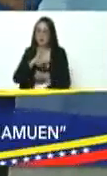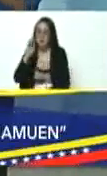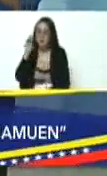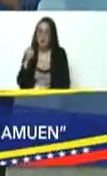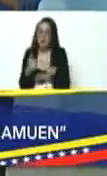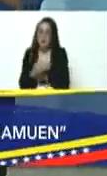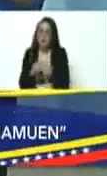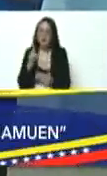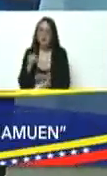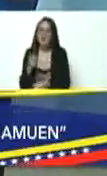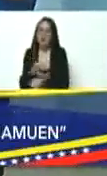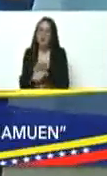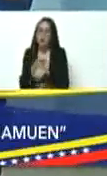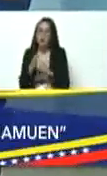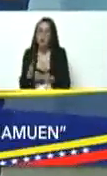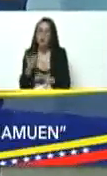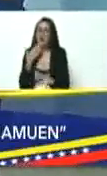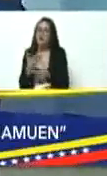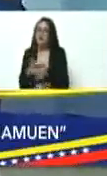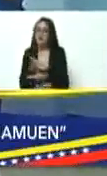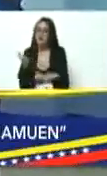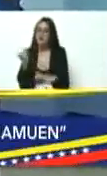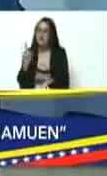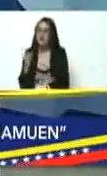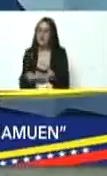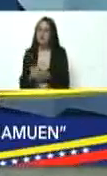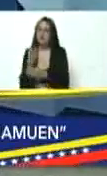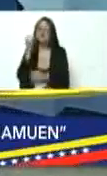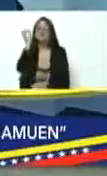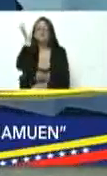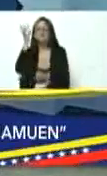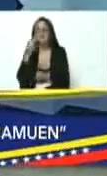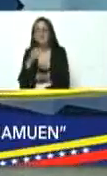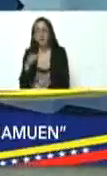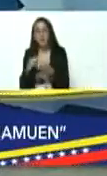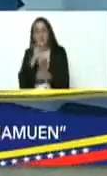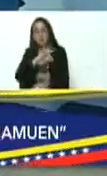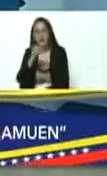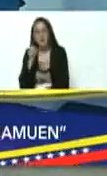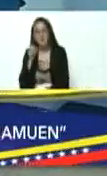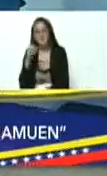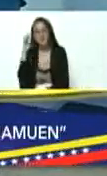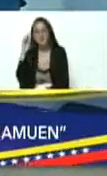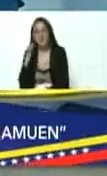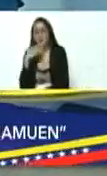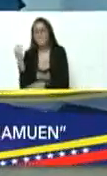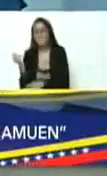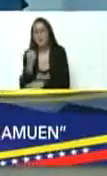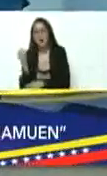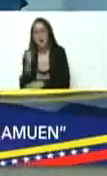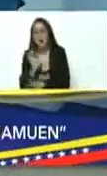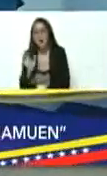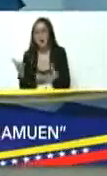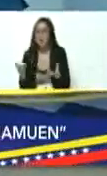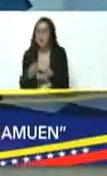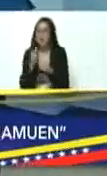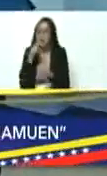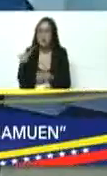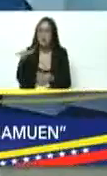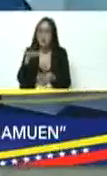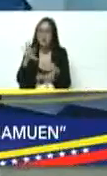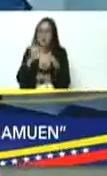al señor gobernador. Y gracias a usted por crear las bricomiles, que ha sido lo mejor, que en la unión con el pueblo